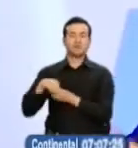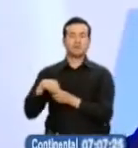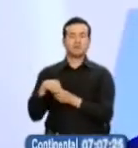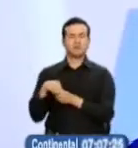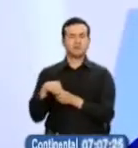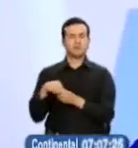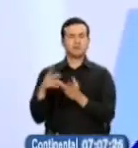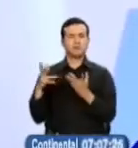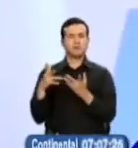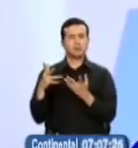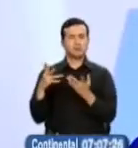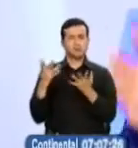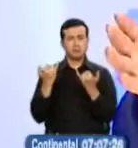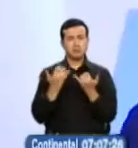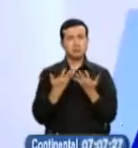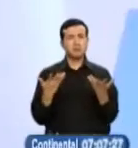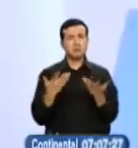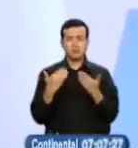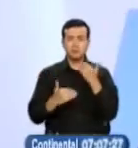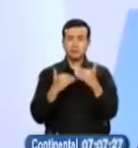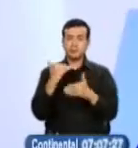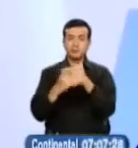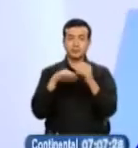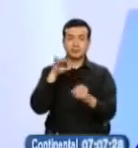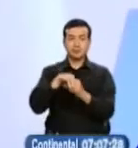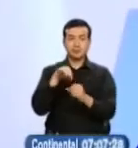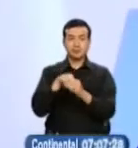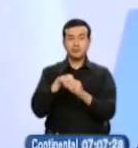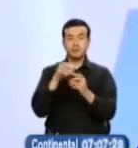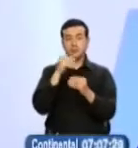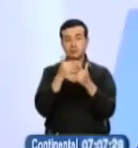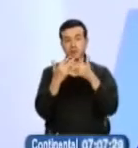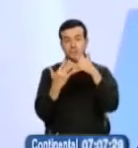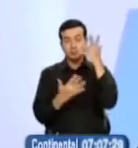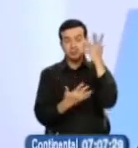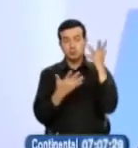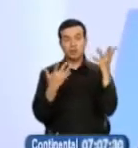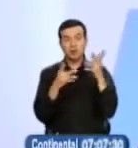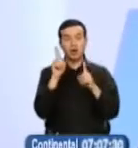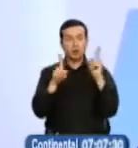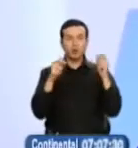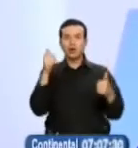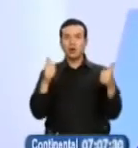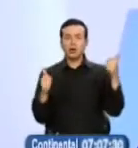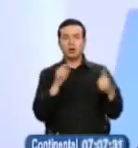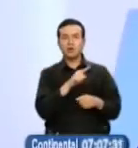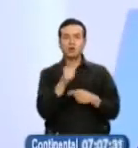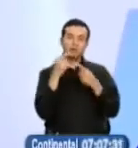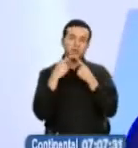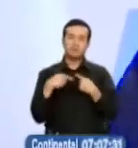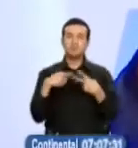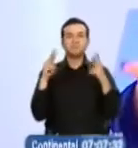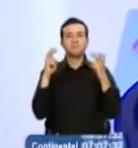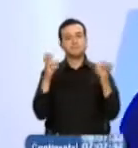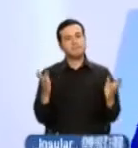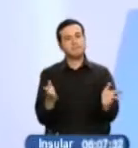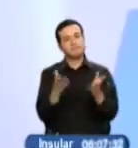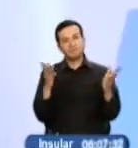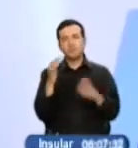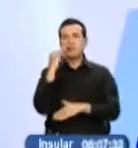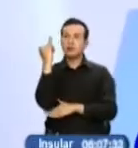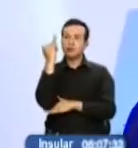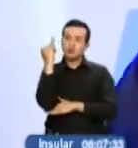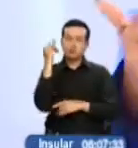en este momento estamos enfrentando en un proceso electoral una serie de posturas de candidatos que nos hablan de fomentar la